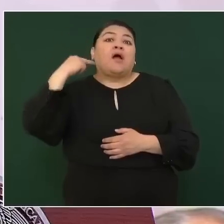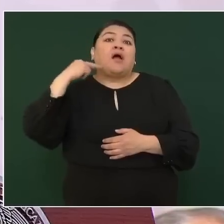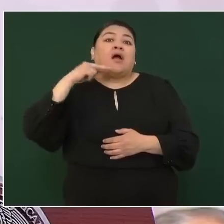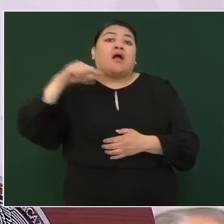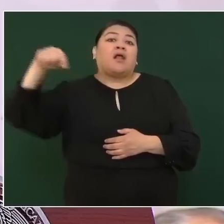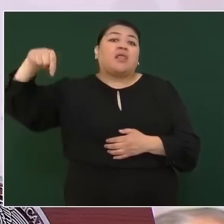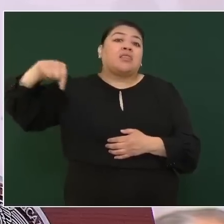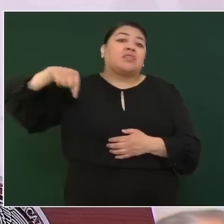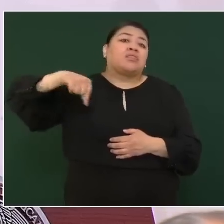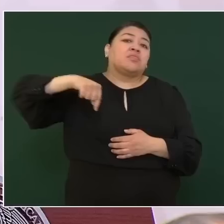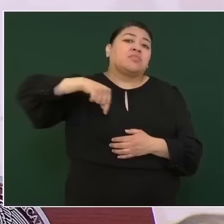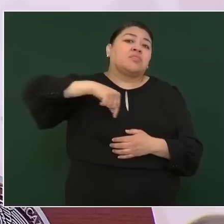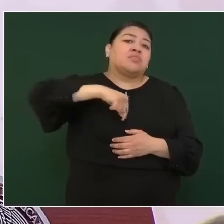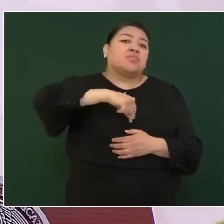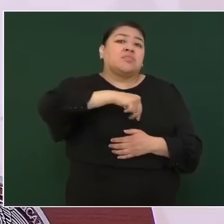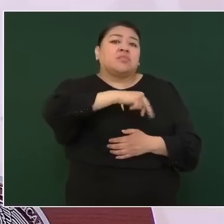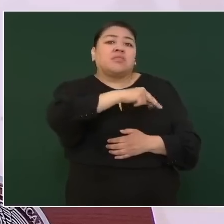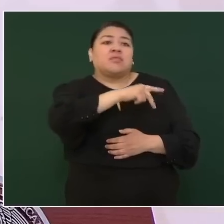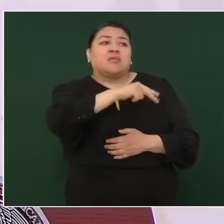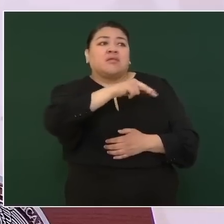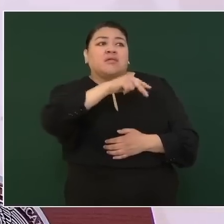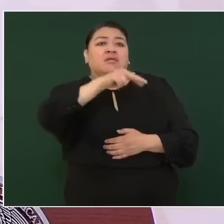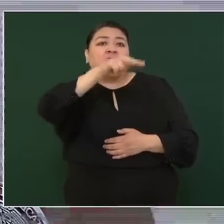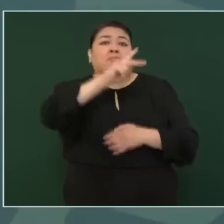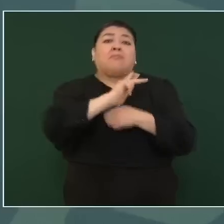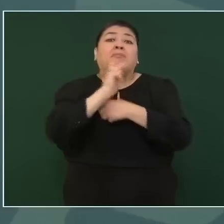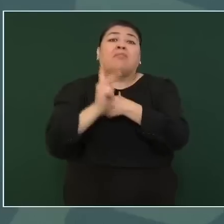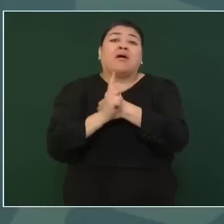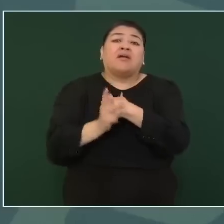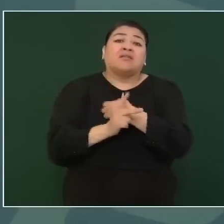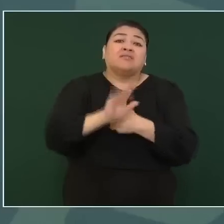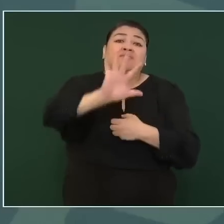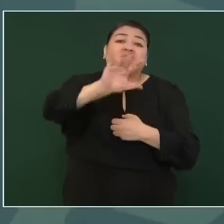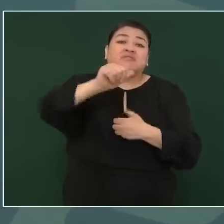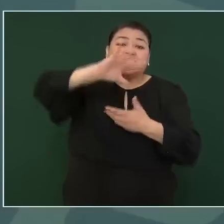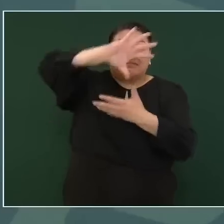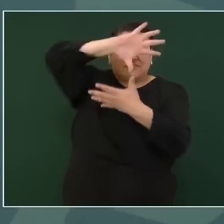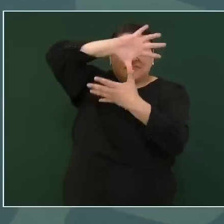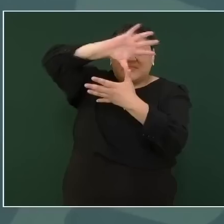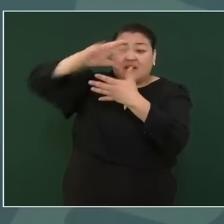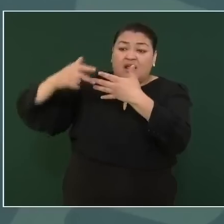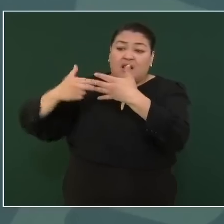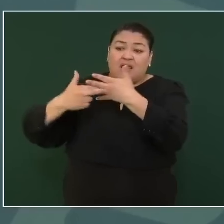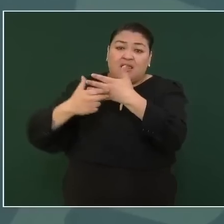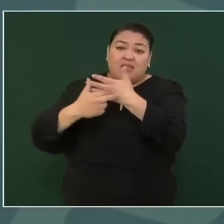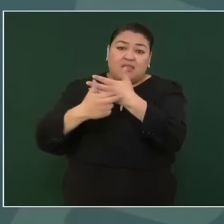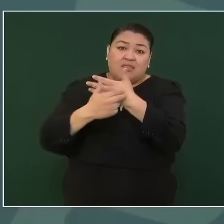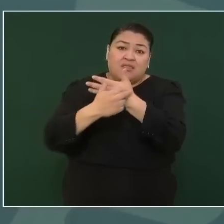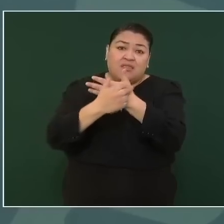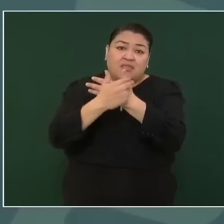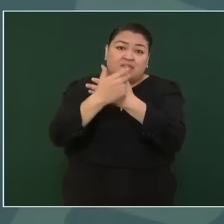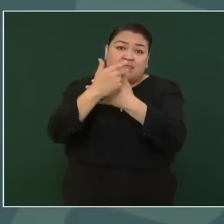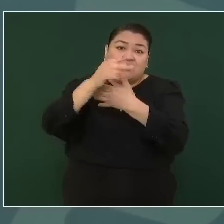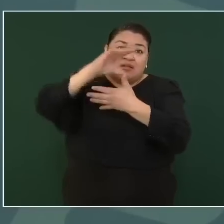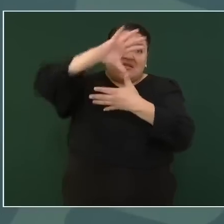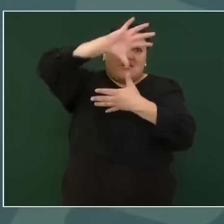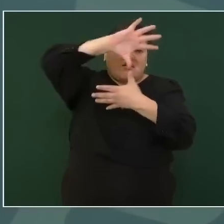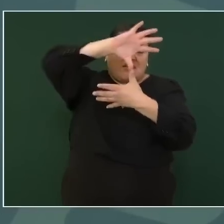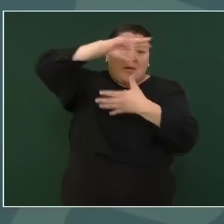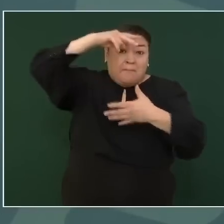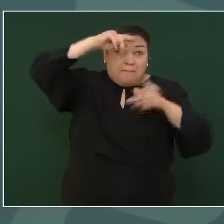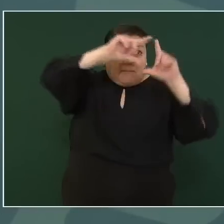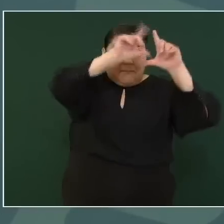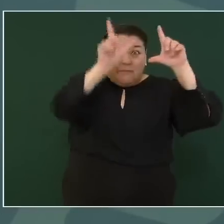cruzar 1, 2, 3, 4, 5, 6 países luego cruzar la frontera, cruzar México, correr todos